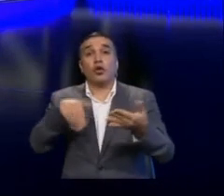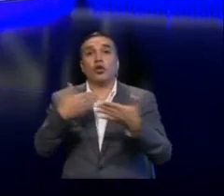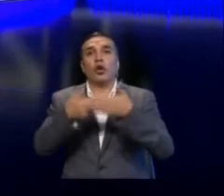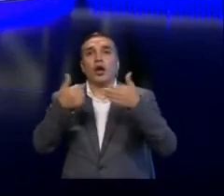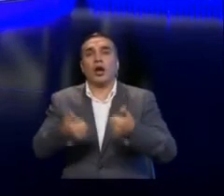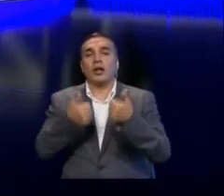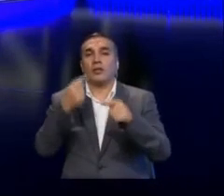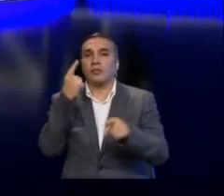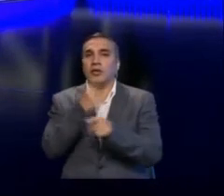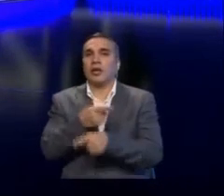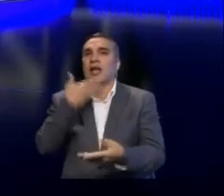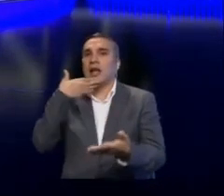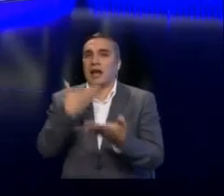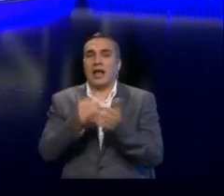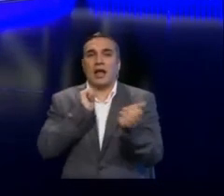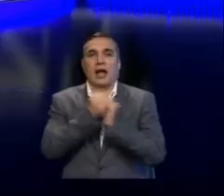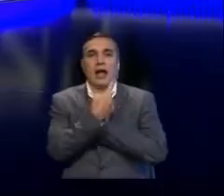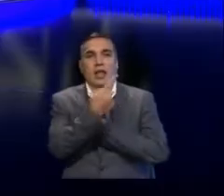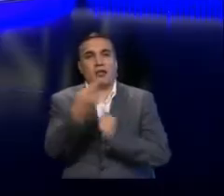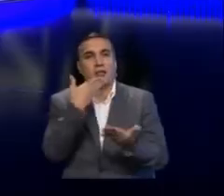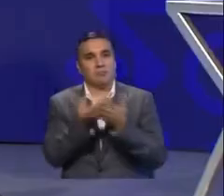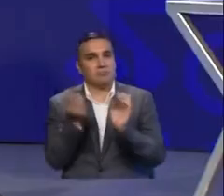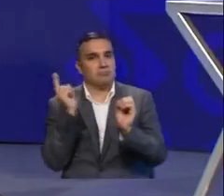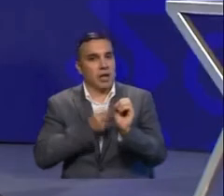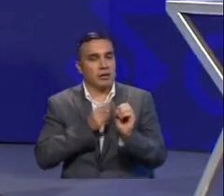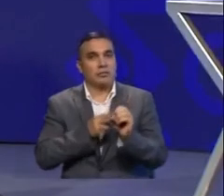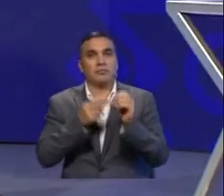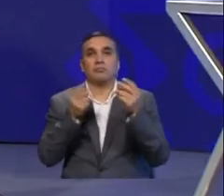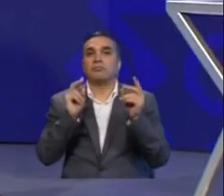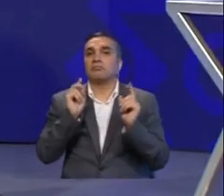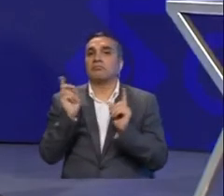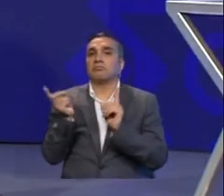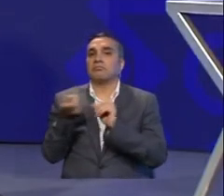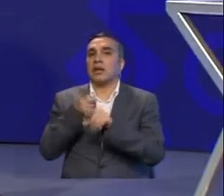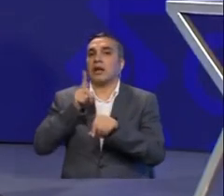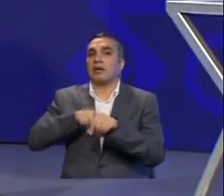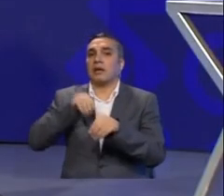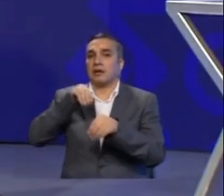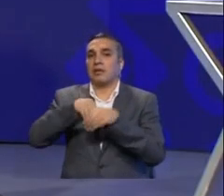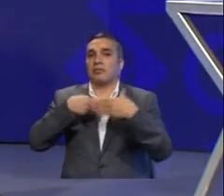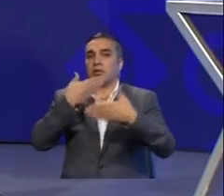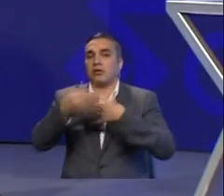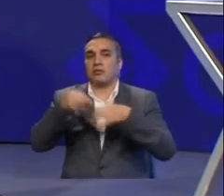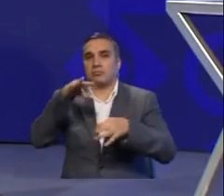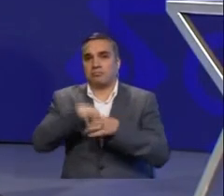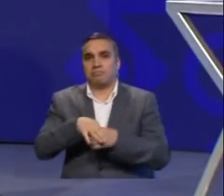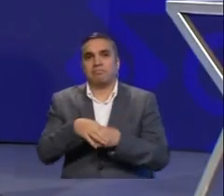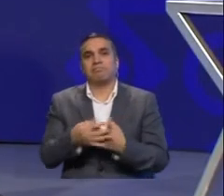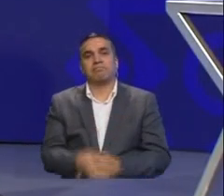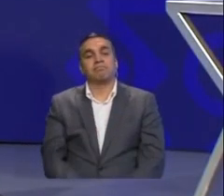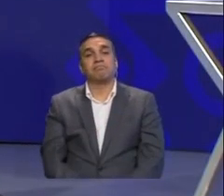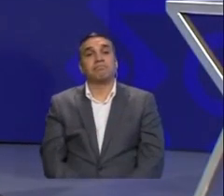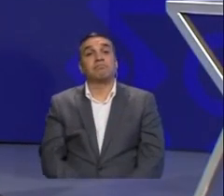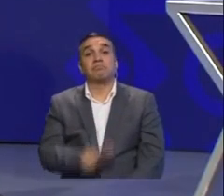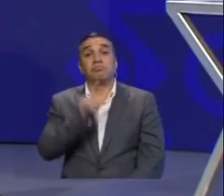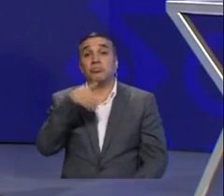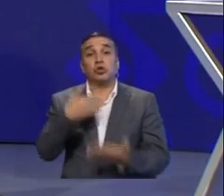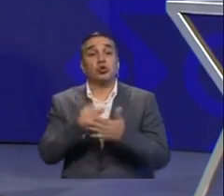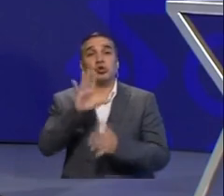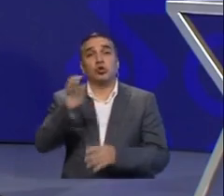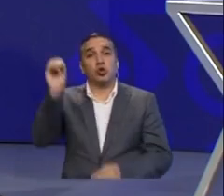por eso agradecemos la presencia de cada uno de ellos. Y es también el primero de este proceso electoral en el que han dado pues todas